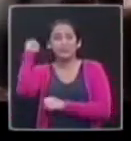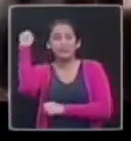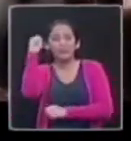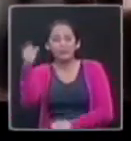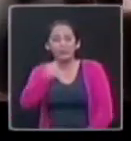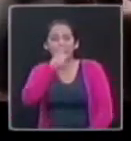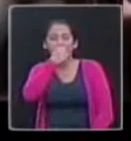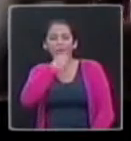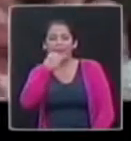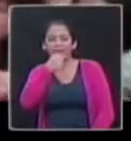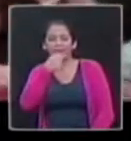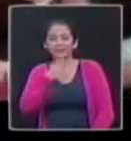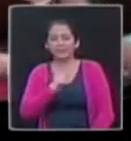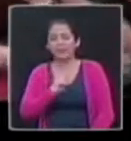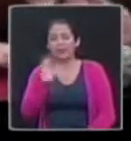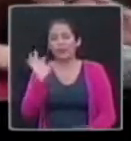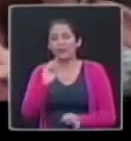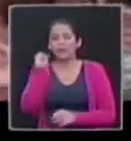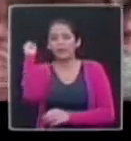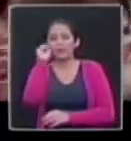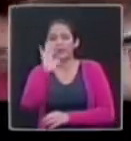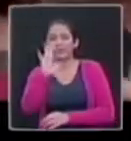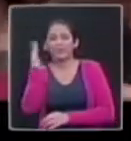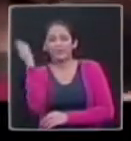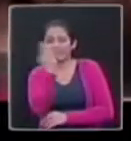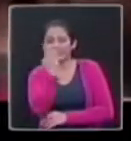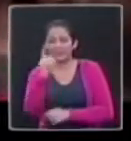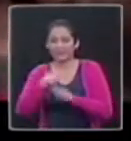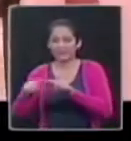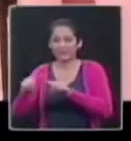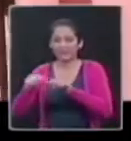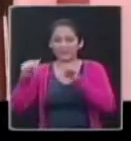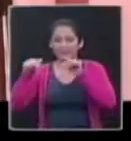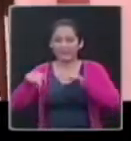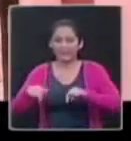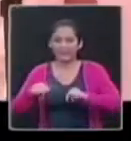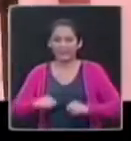preferidos. Así que por eso venimos a Mall del Sur.